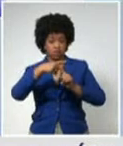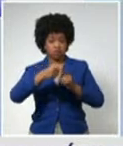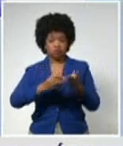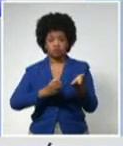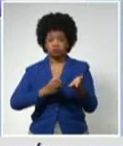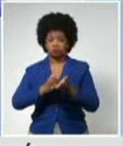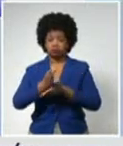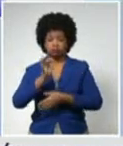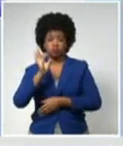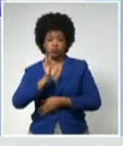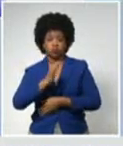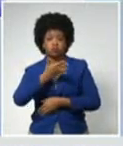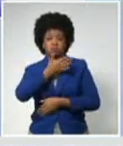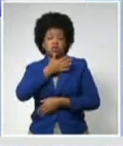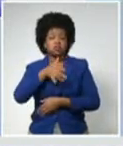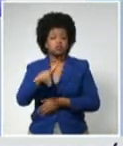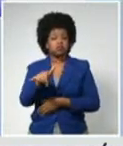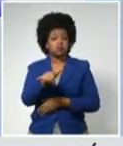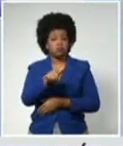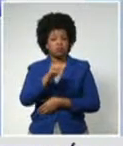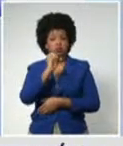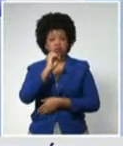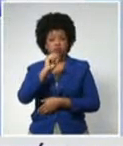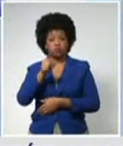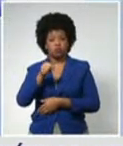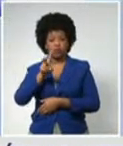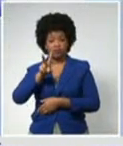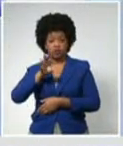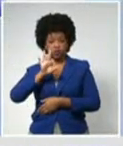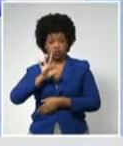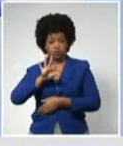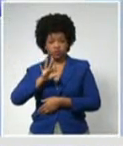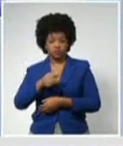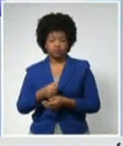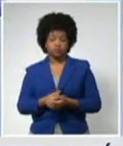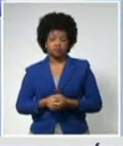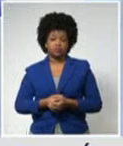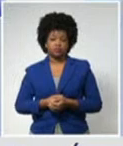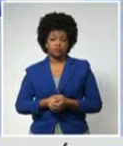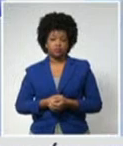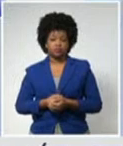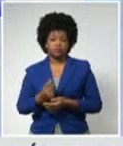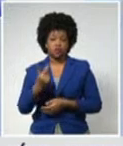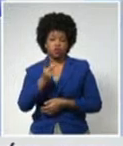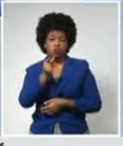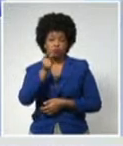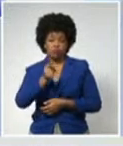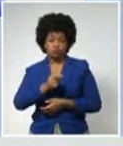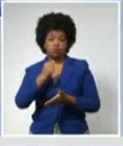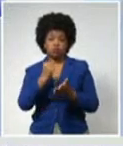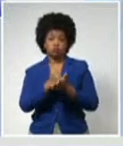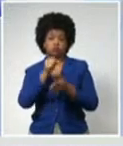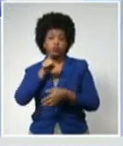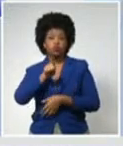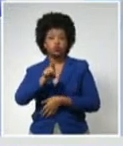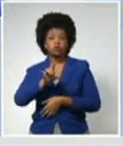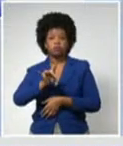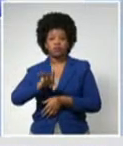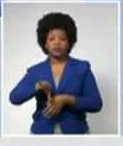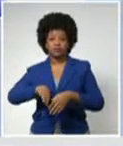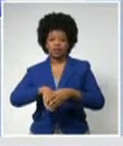tasa similar, 0,28, con los dos casos que ha confirmado en los últimos 15